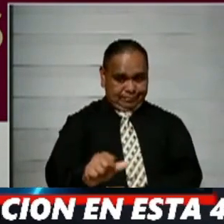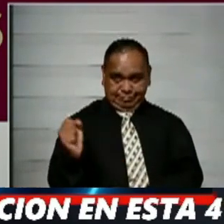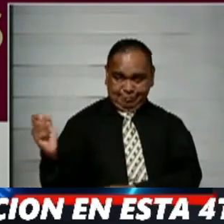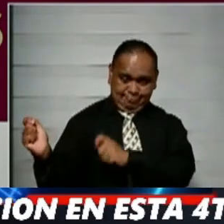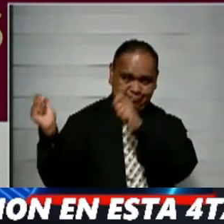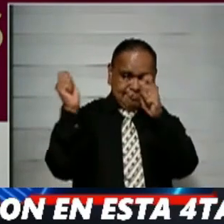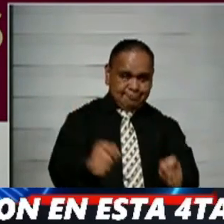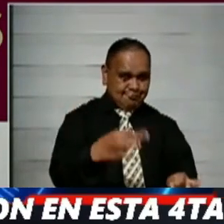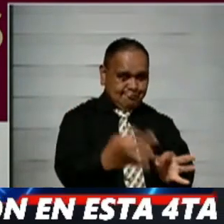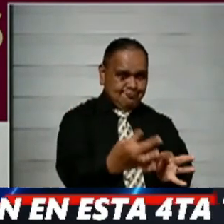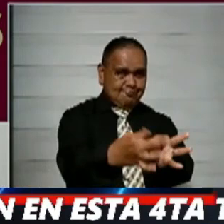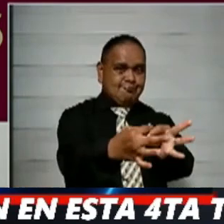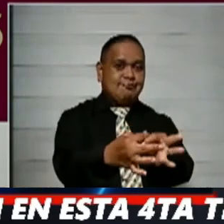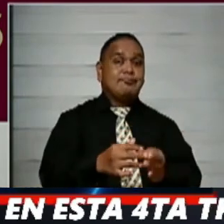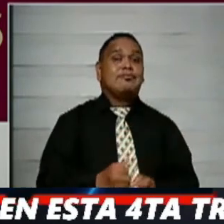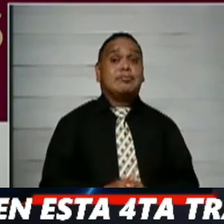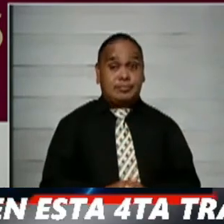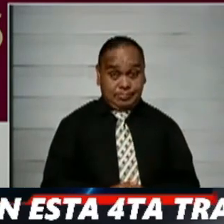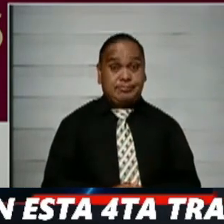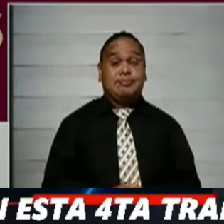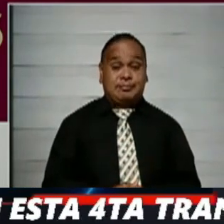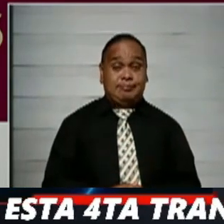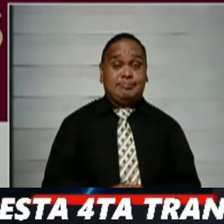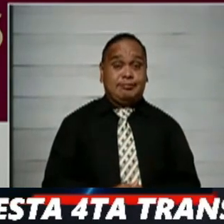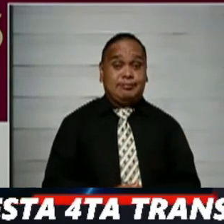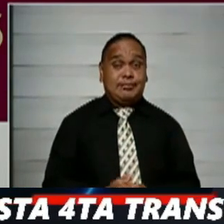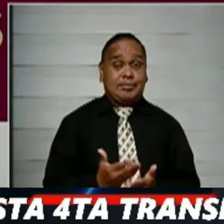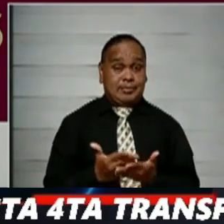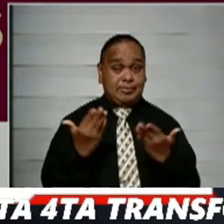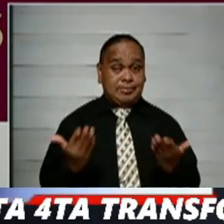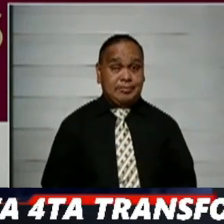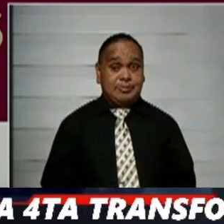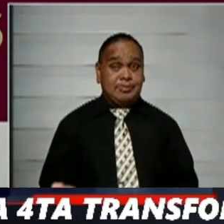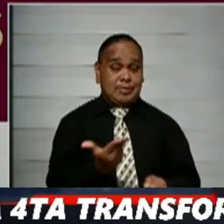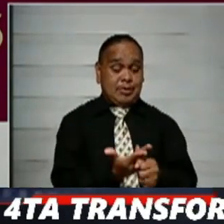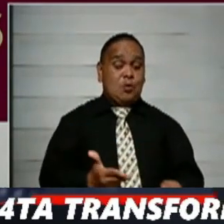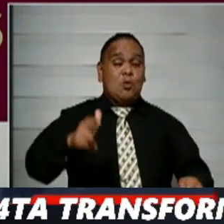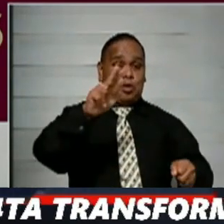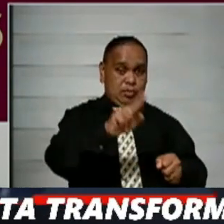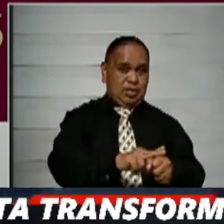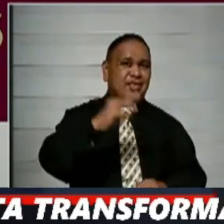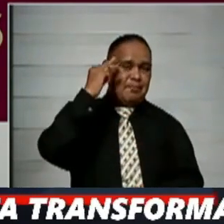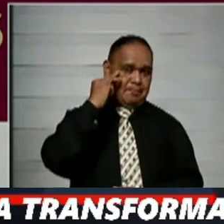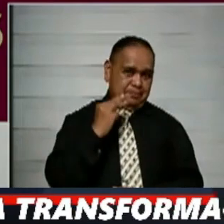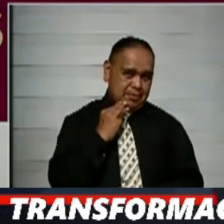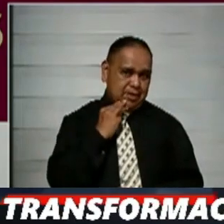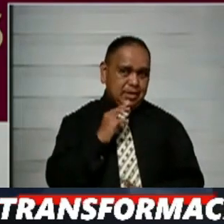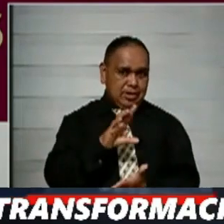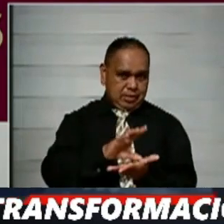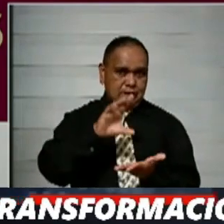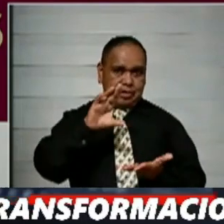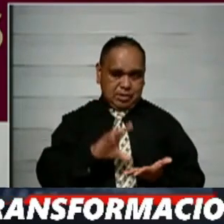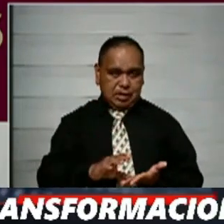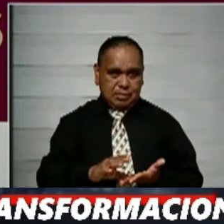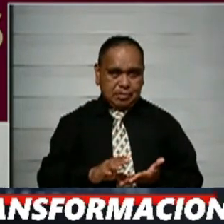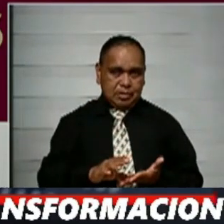muy puntual, ICA. Pero es incapaz, ahorita que estamos con el hospital de Mérida, de Ciudad del Carmen,